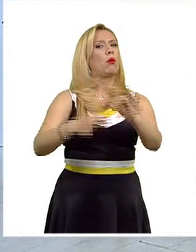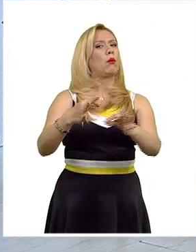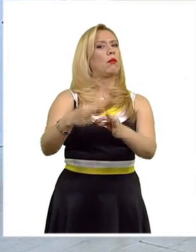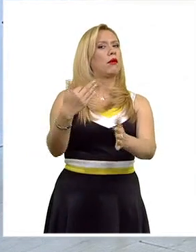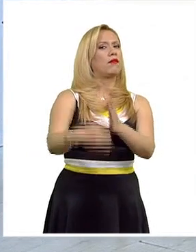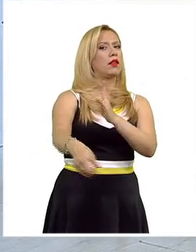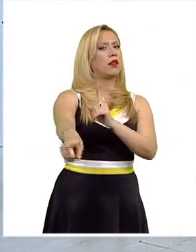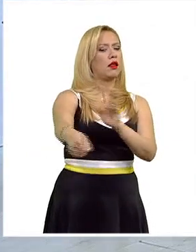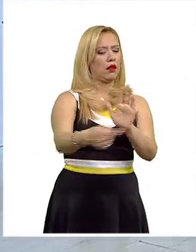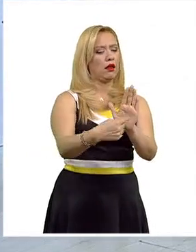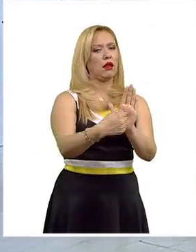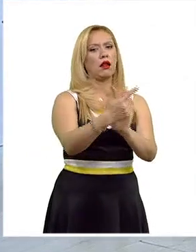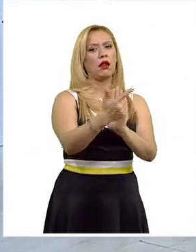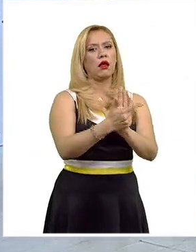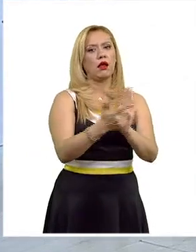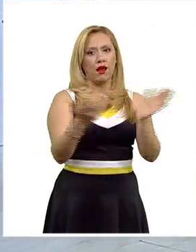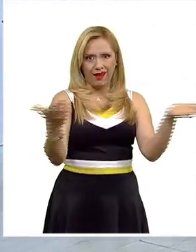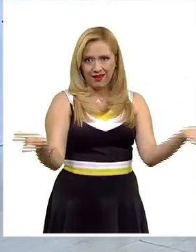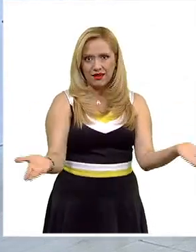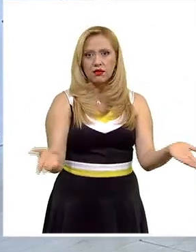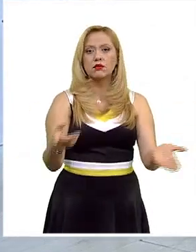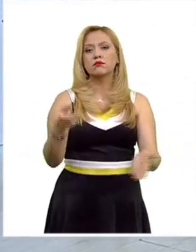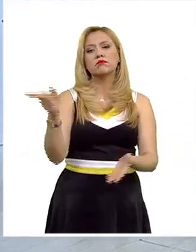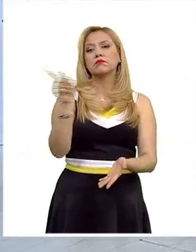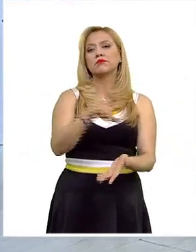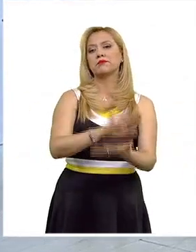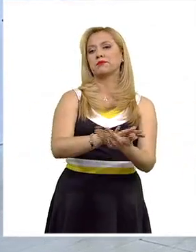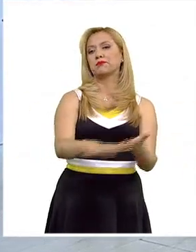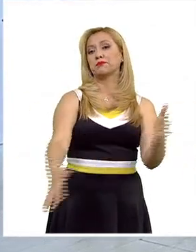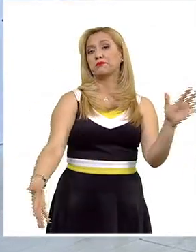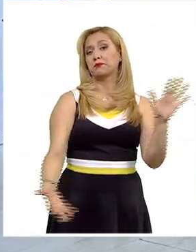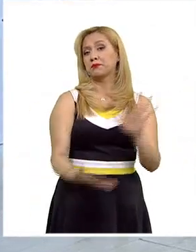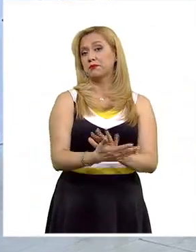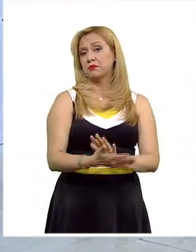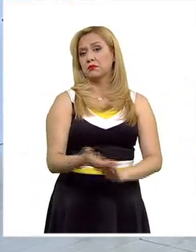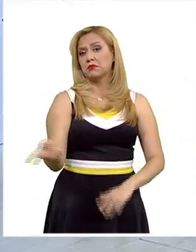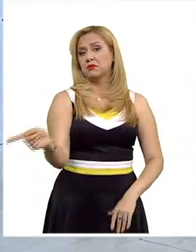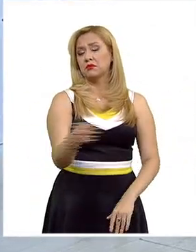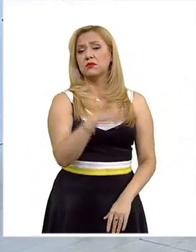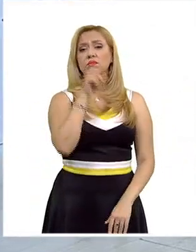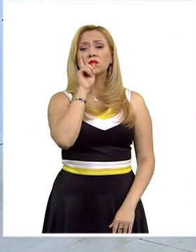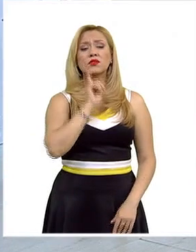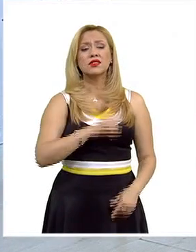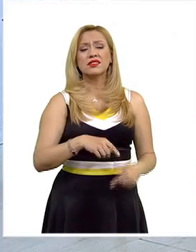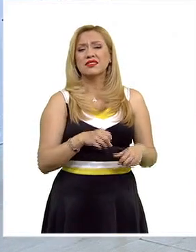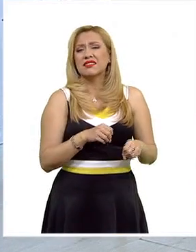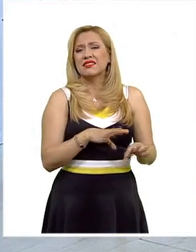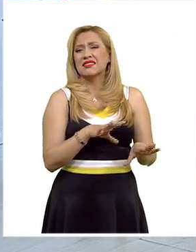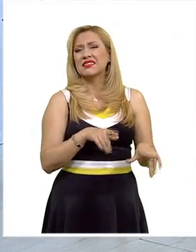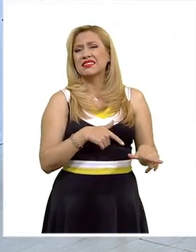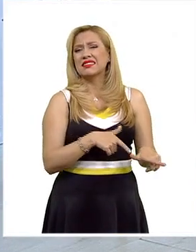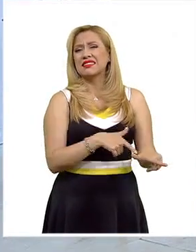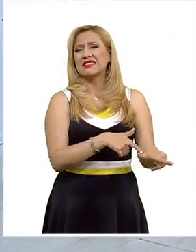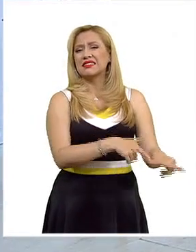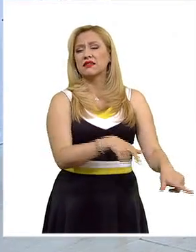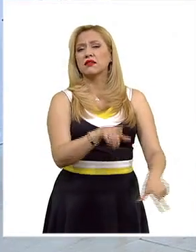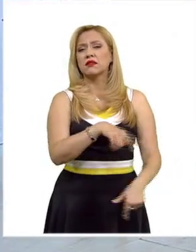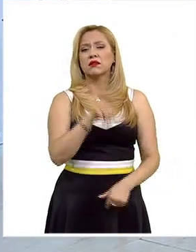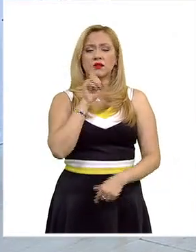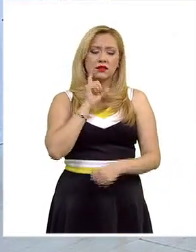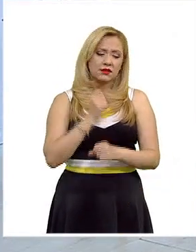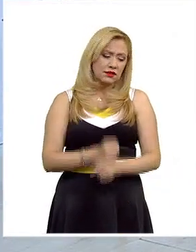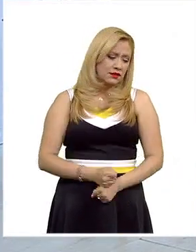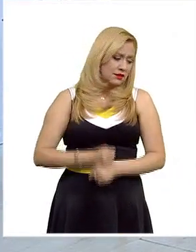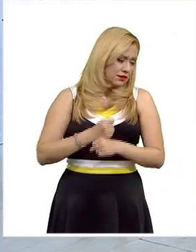Ley Federal del Trabajo, pues también está siendo cómplice, ¿no? Claro. Está siendo cómplice de que a las mujeres vivan en estos entornos que